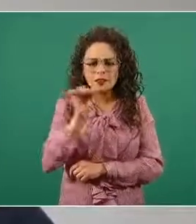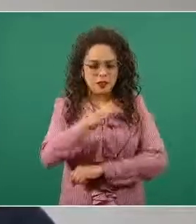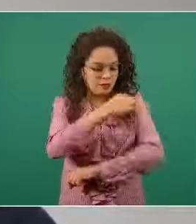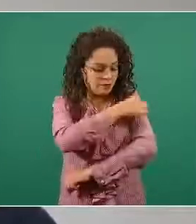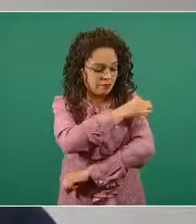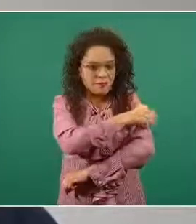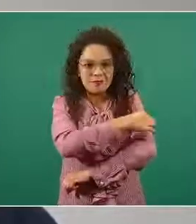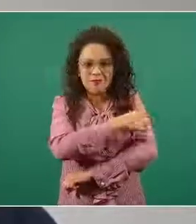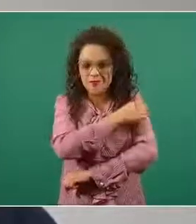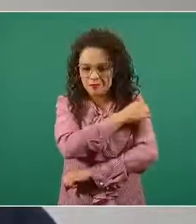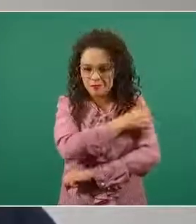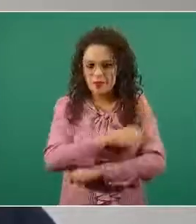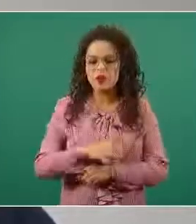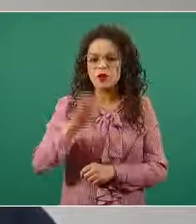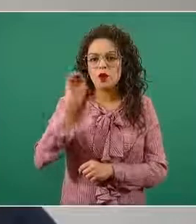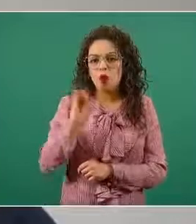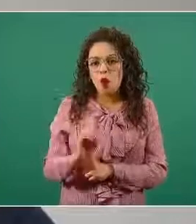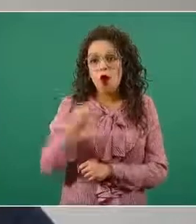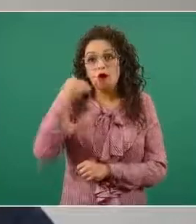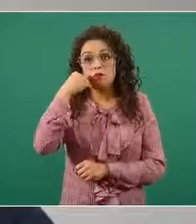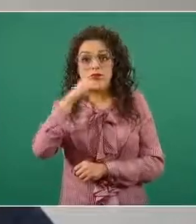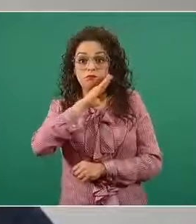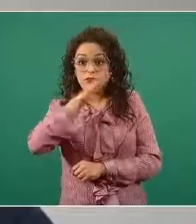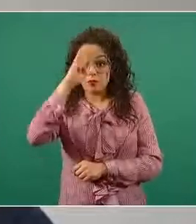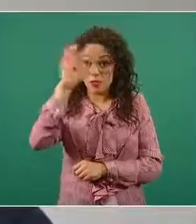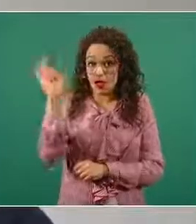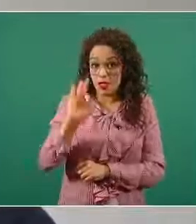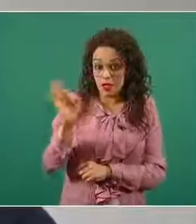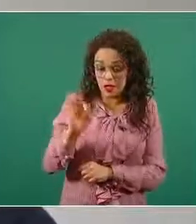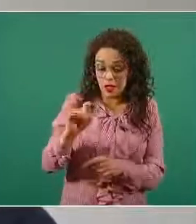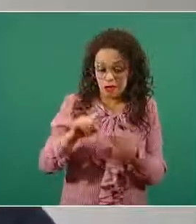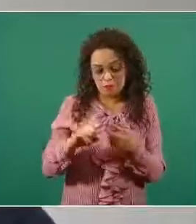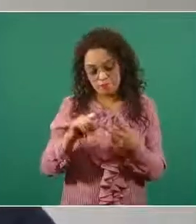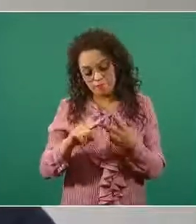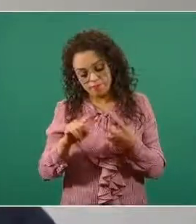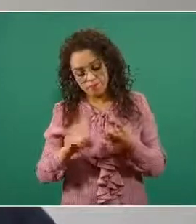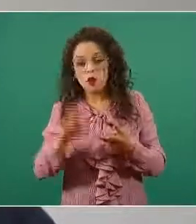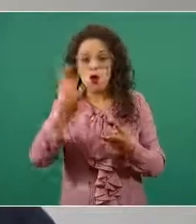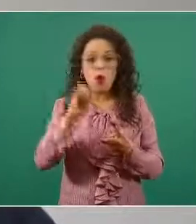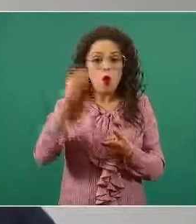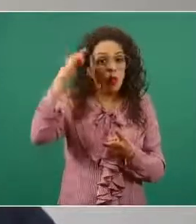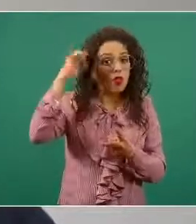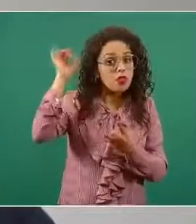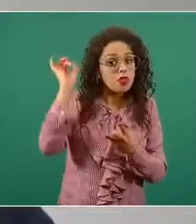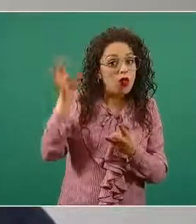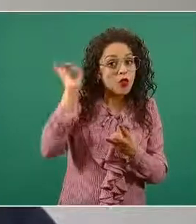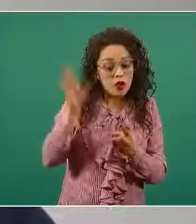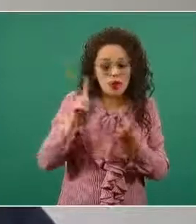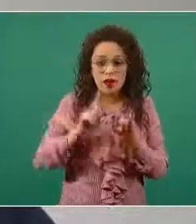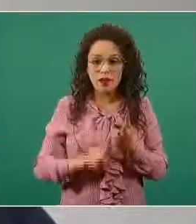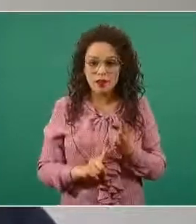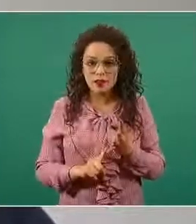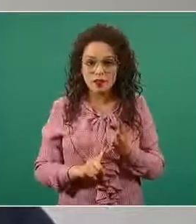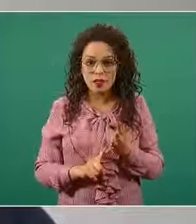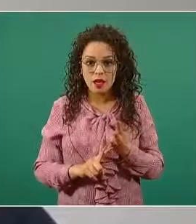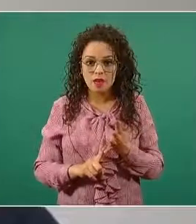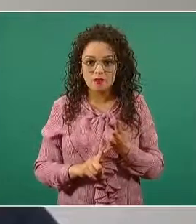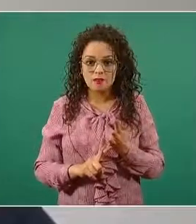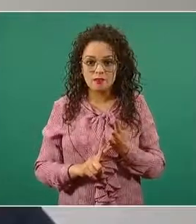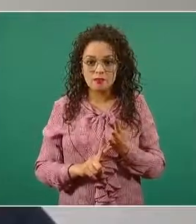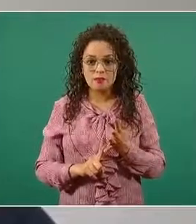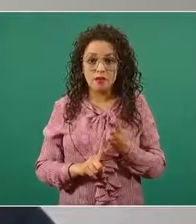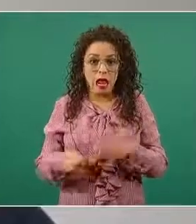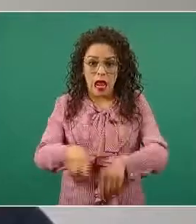vacuna, la presencia de una febrícula, la presencia de dolor de cabeza que es temporal, pasajero